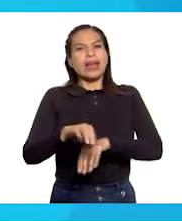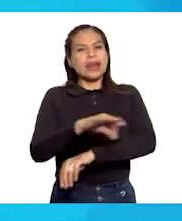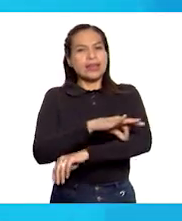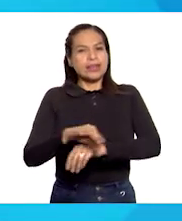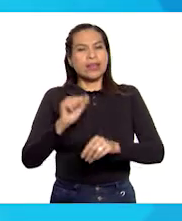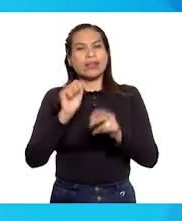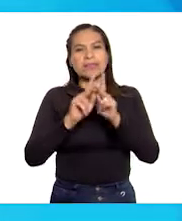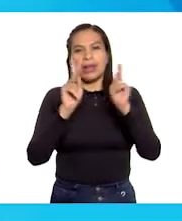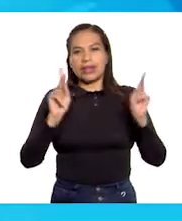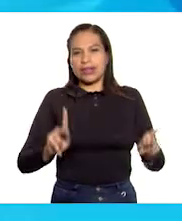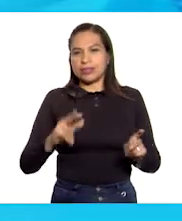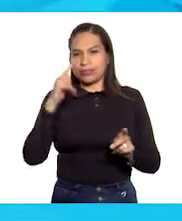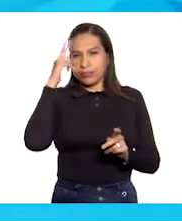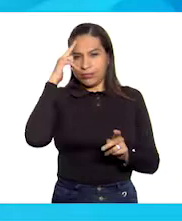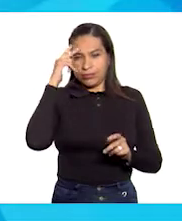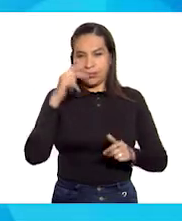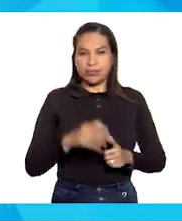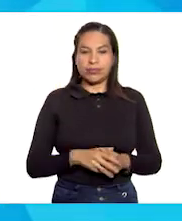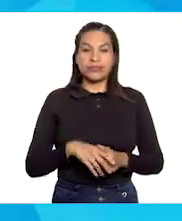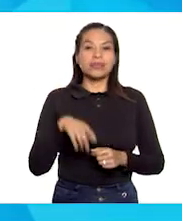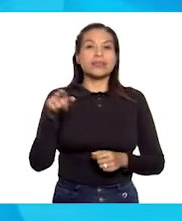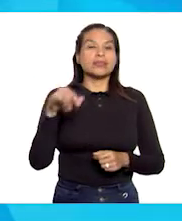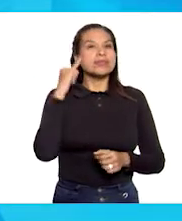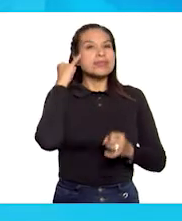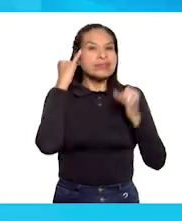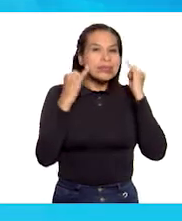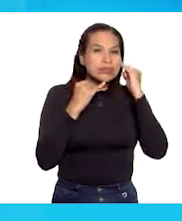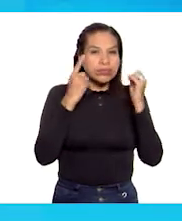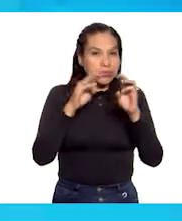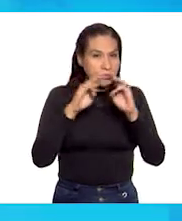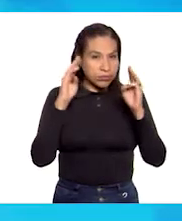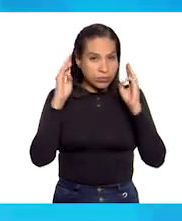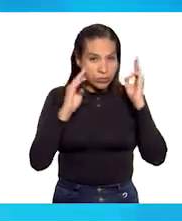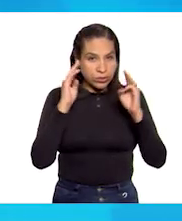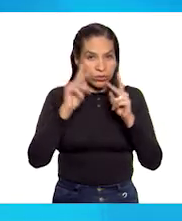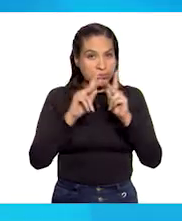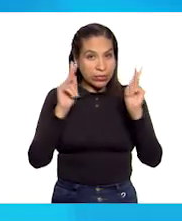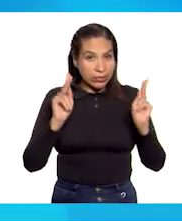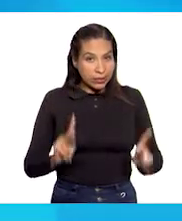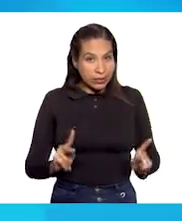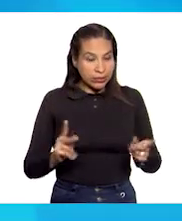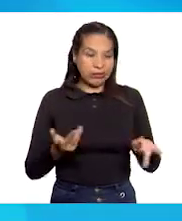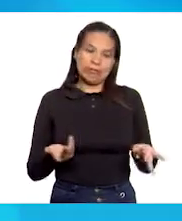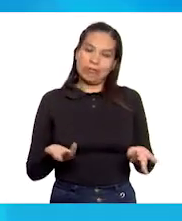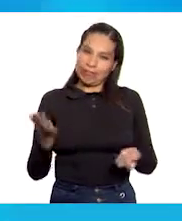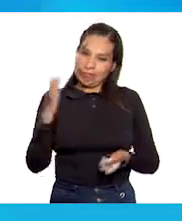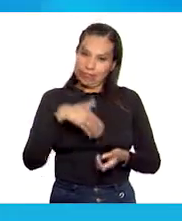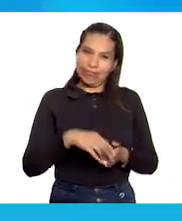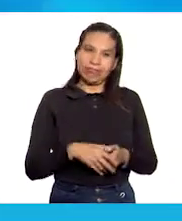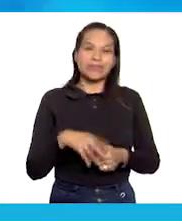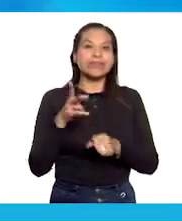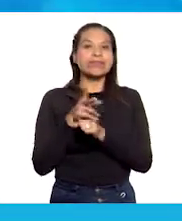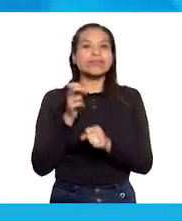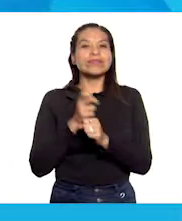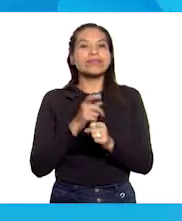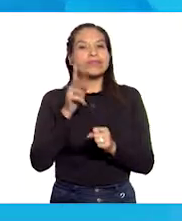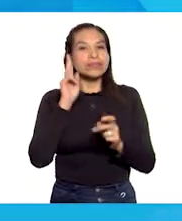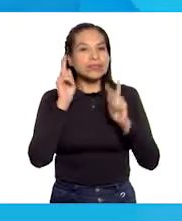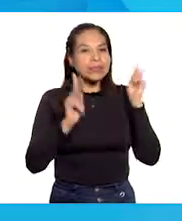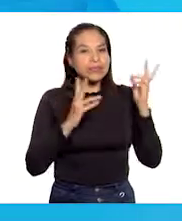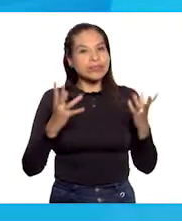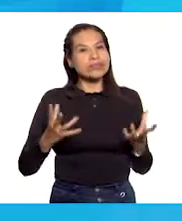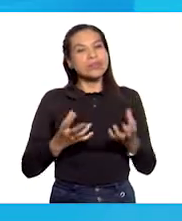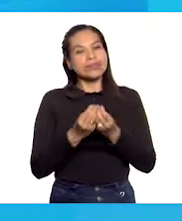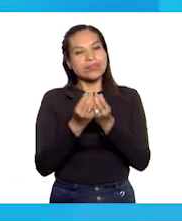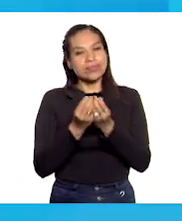del Palacio de Bellas Artes. ¿Habías imaginado un museo en un palacio? ¡Vamos! Te invito a que visitemos